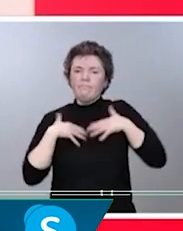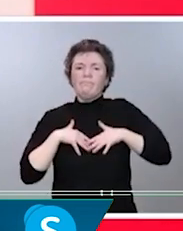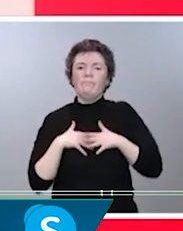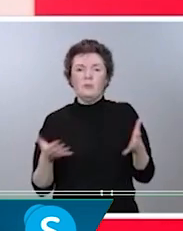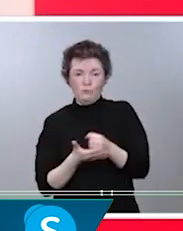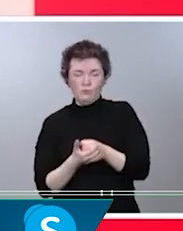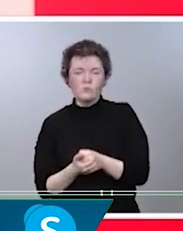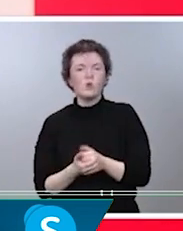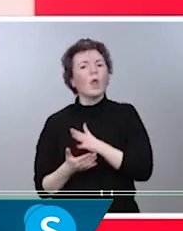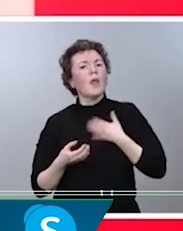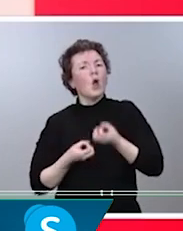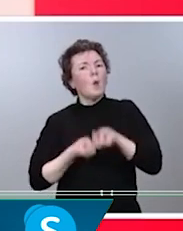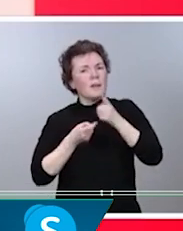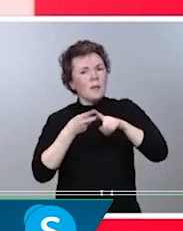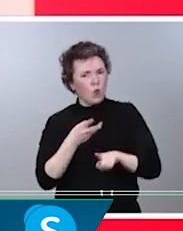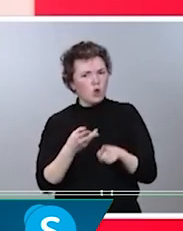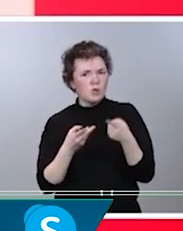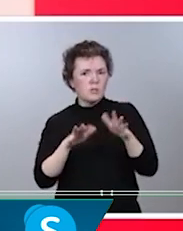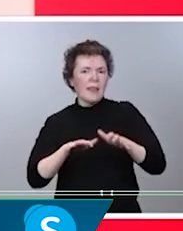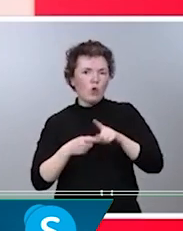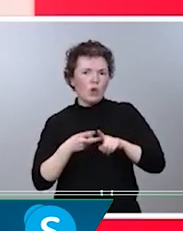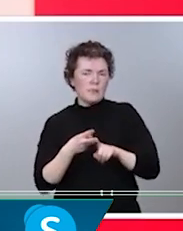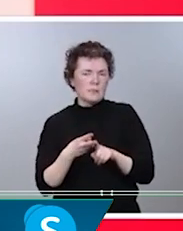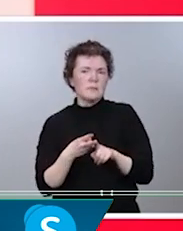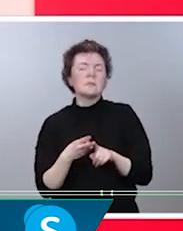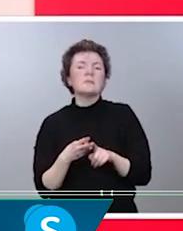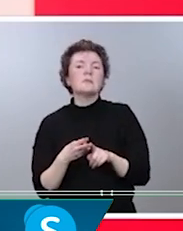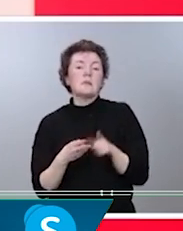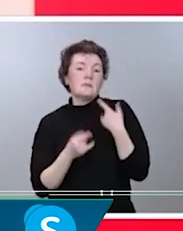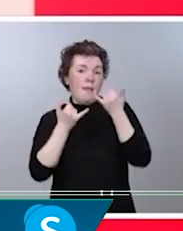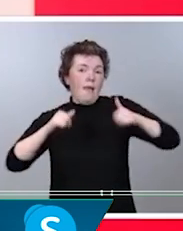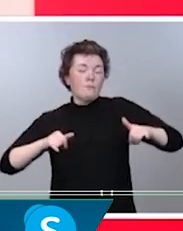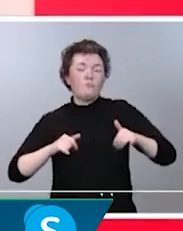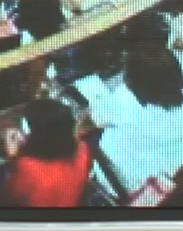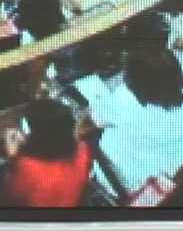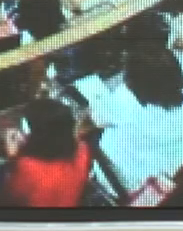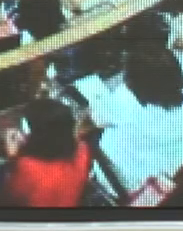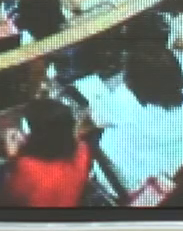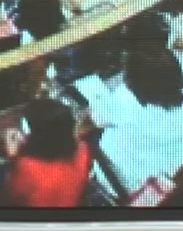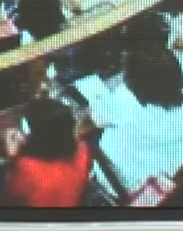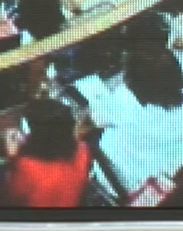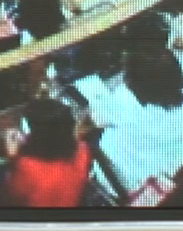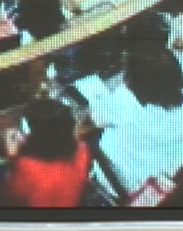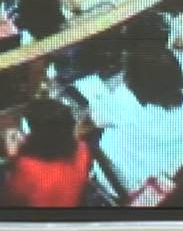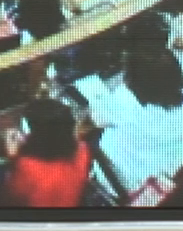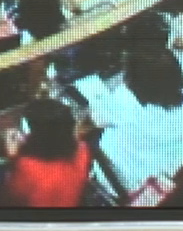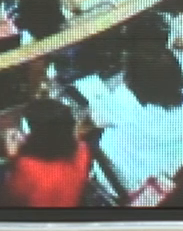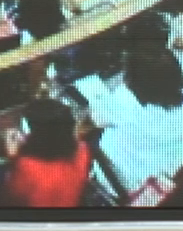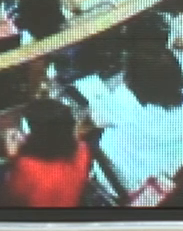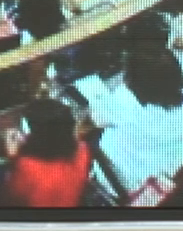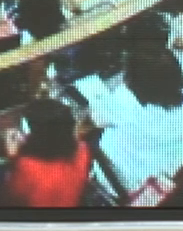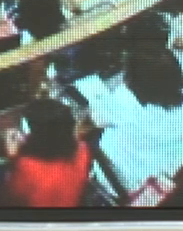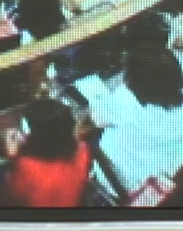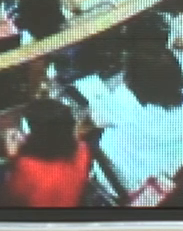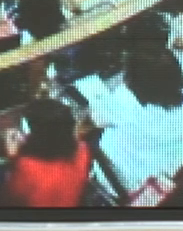darles posibilidades o herramientas legales para que tomen medidas. Pues en ese punto estamos. Don Lucio Muñoz, muchas gracias, como siempre,